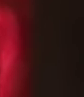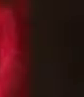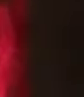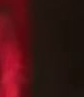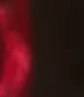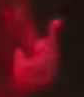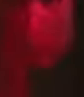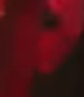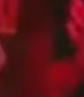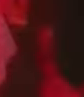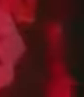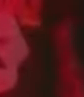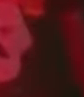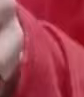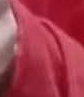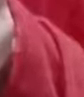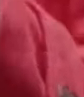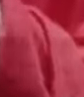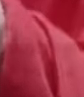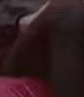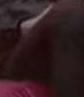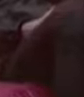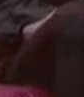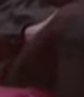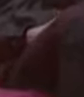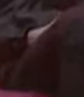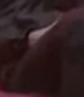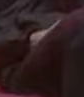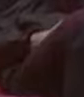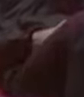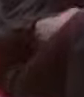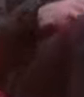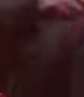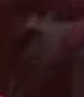Suplican caso, bendigan fama.